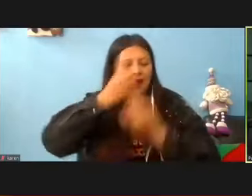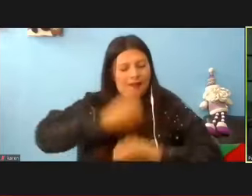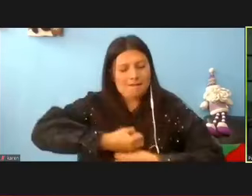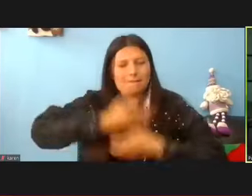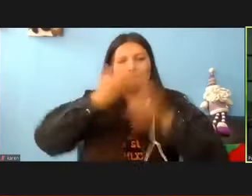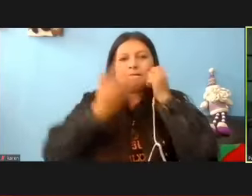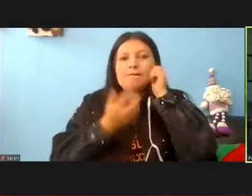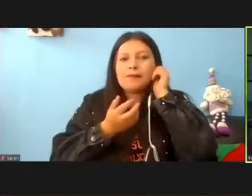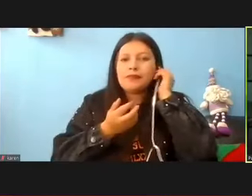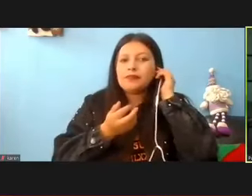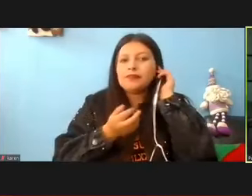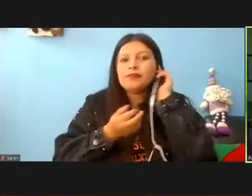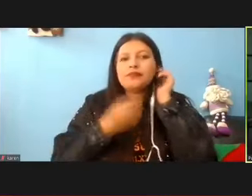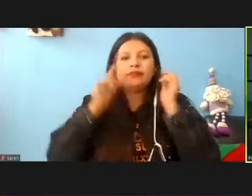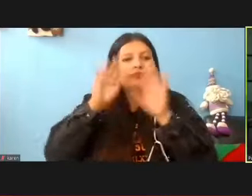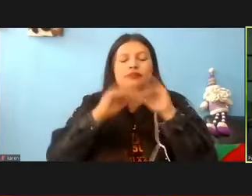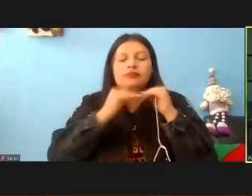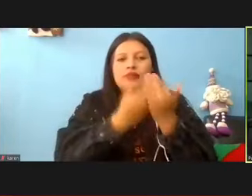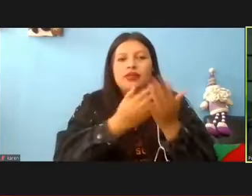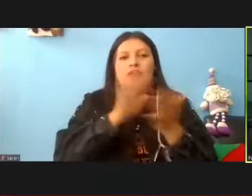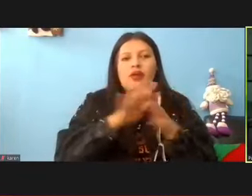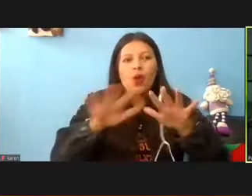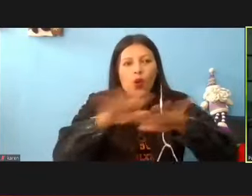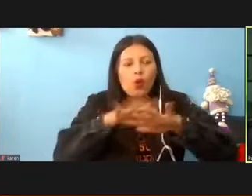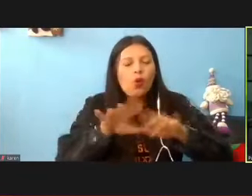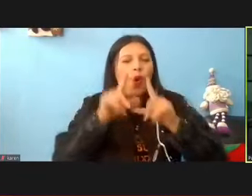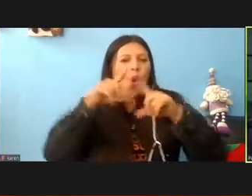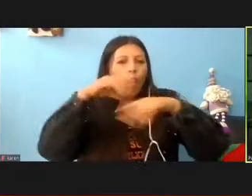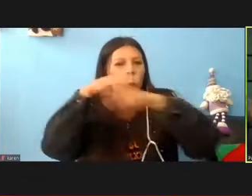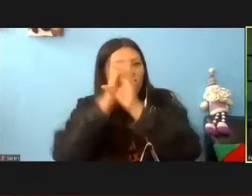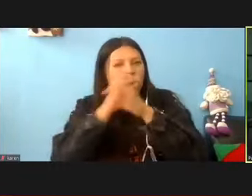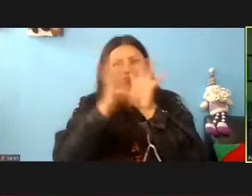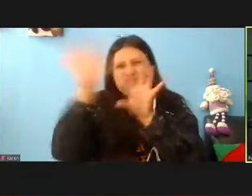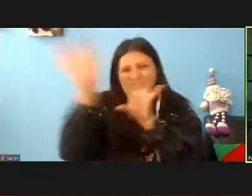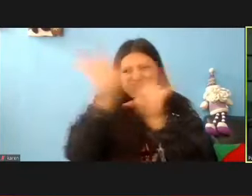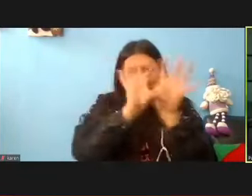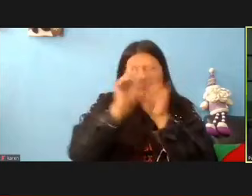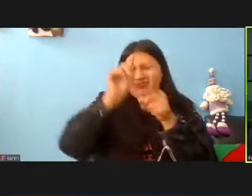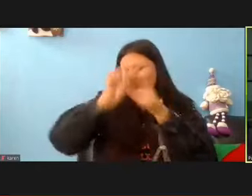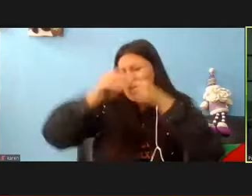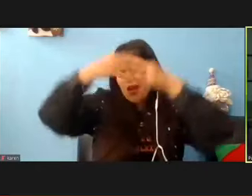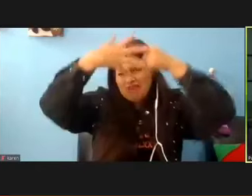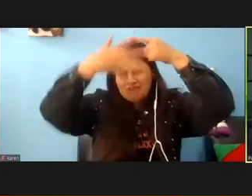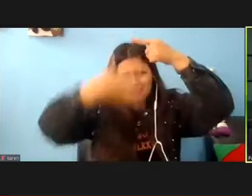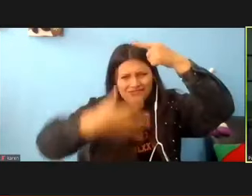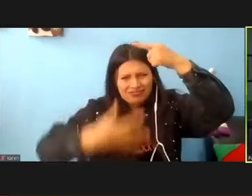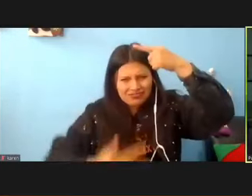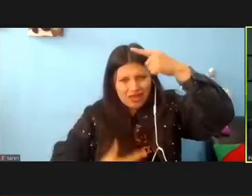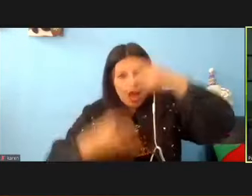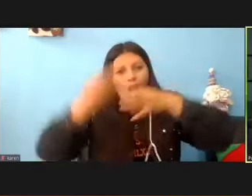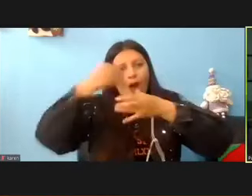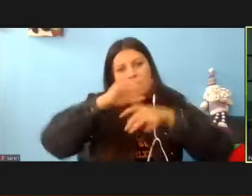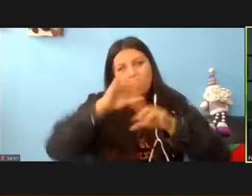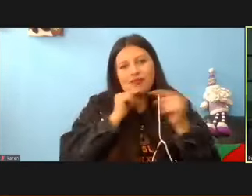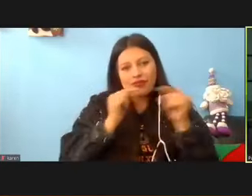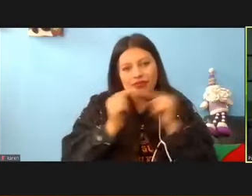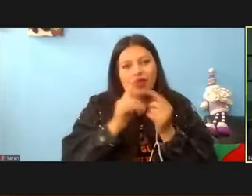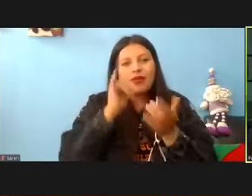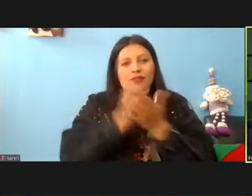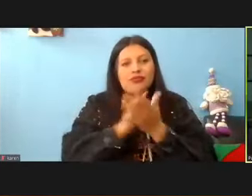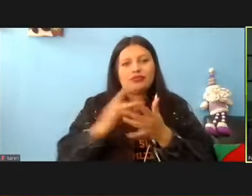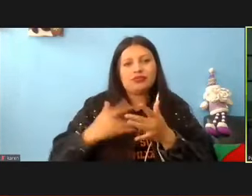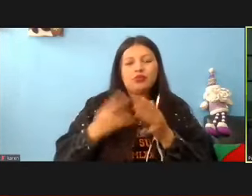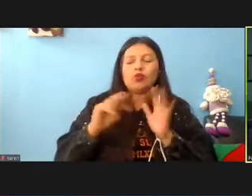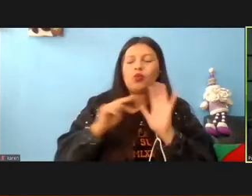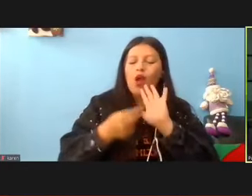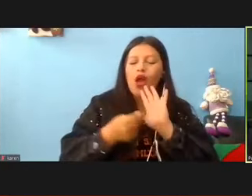expresiones literarias, serigrafías, fotomontajes, entre muchas otras que nosotros vimos en el eje, se van a configurar